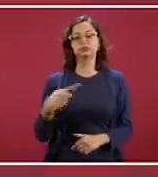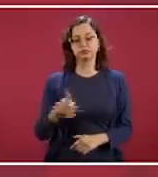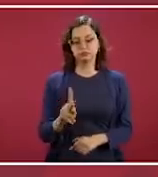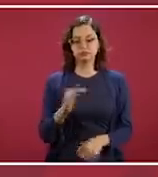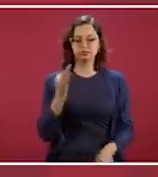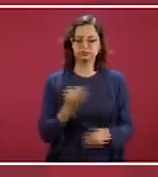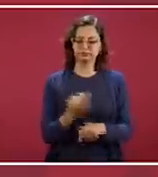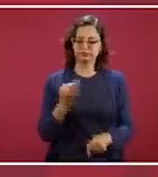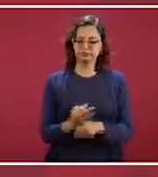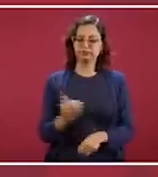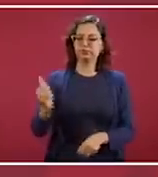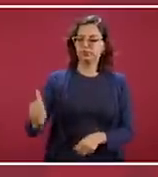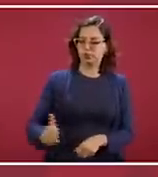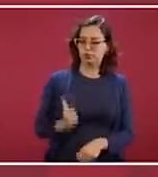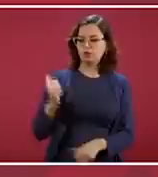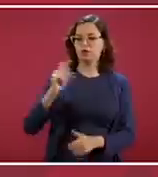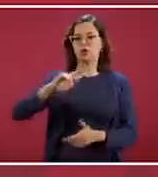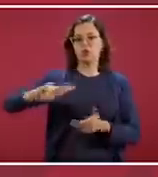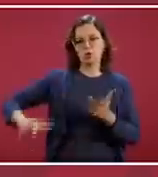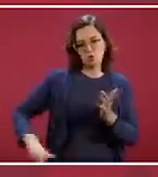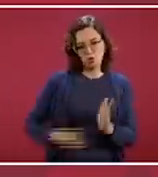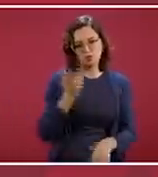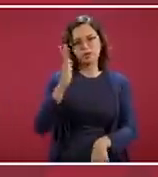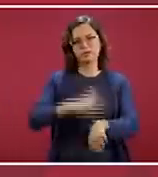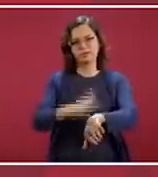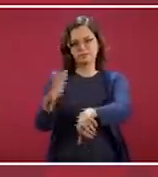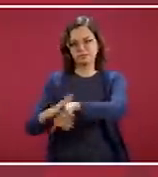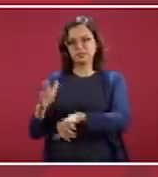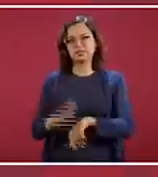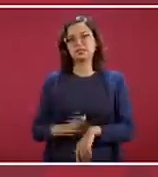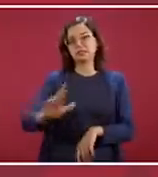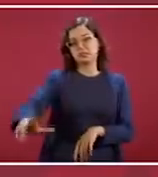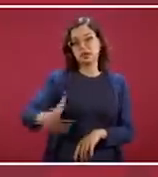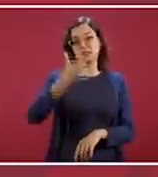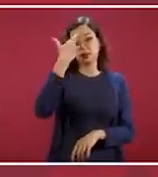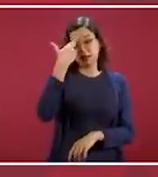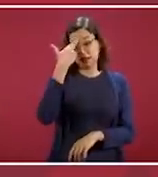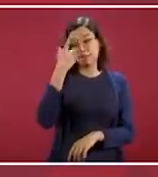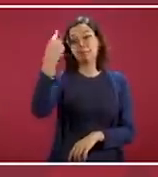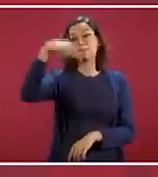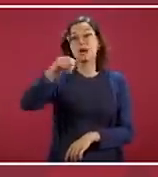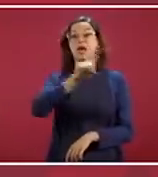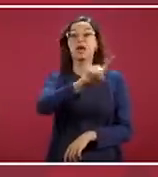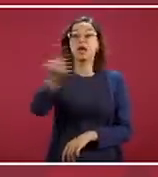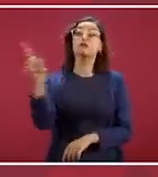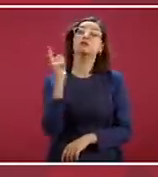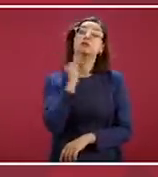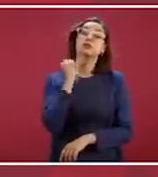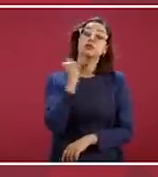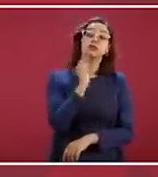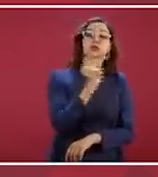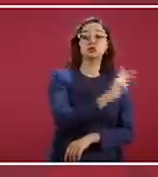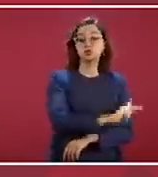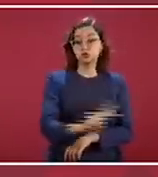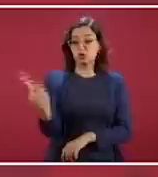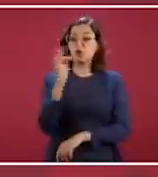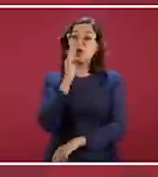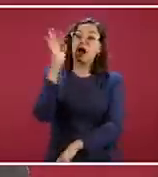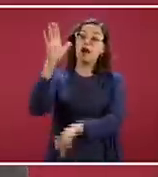recordarlo y que todos los senadores sepan de